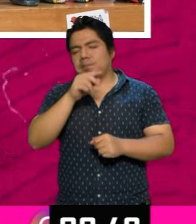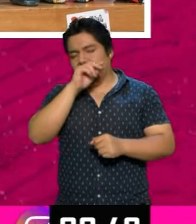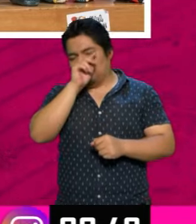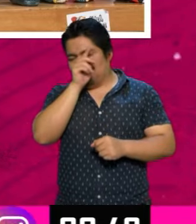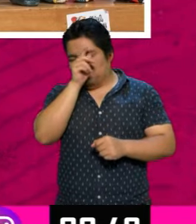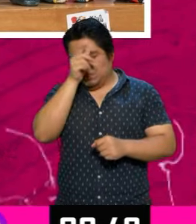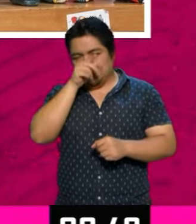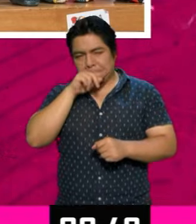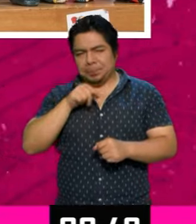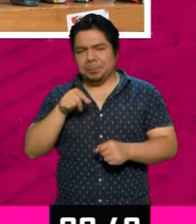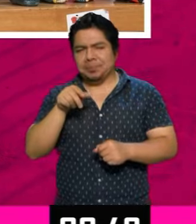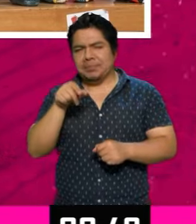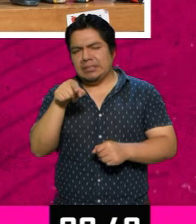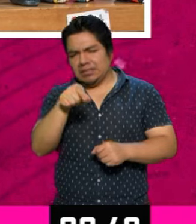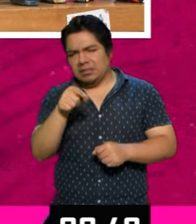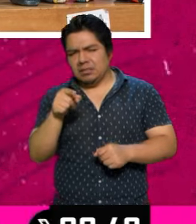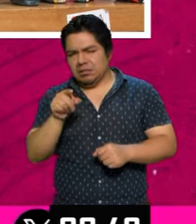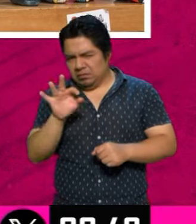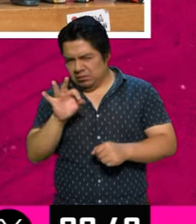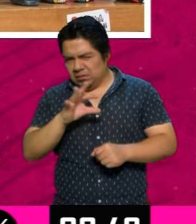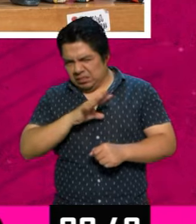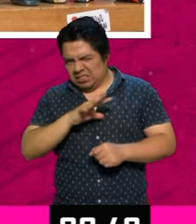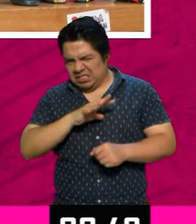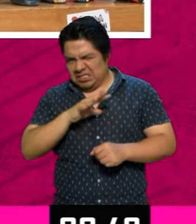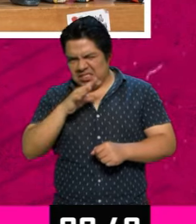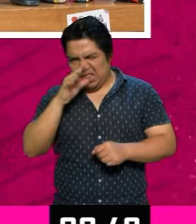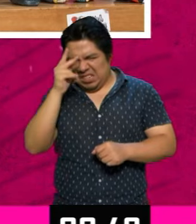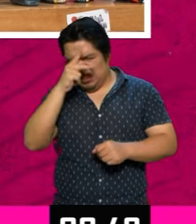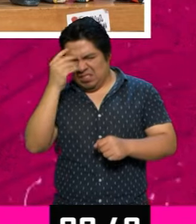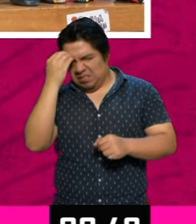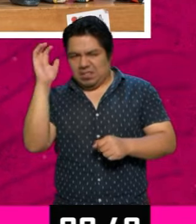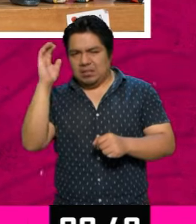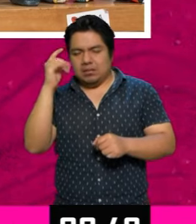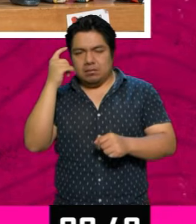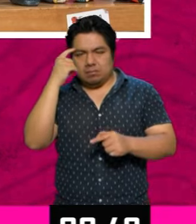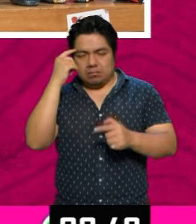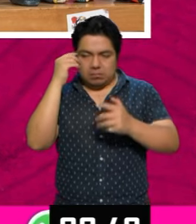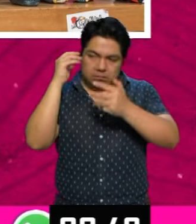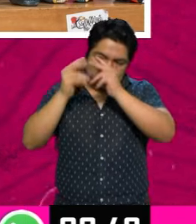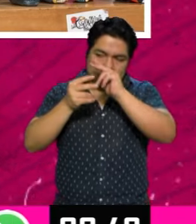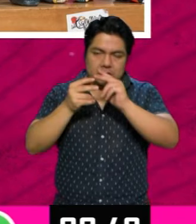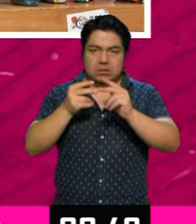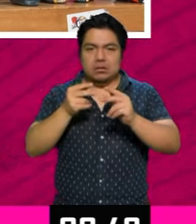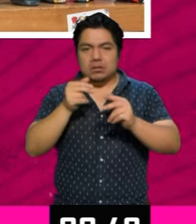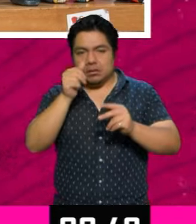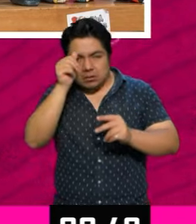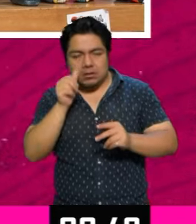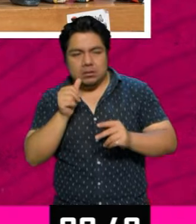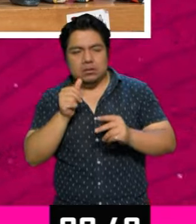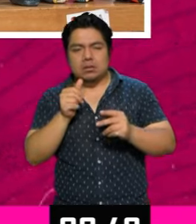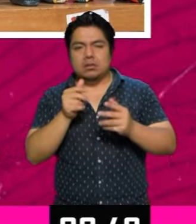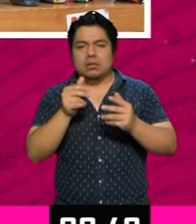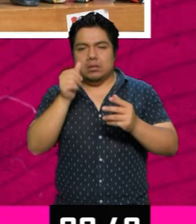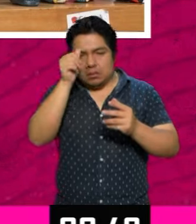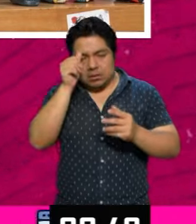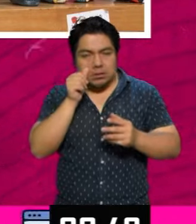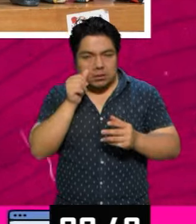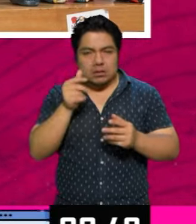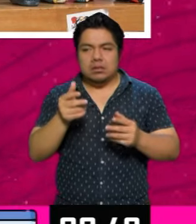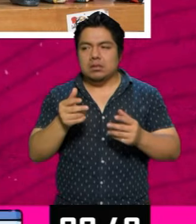¿Y si tenía rasgos de esquizofrenia, aparte de ser invidente? O sea, ¿qué pasó